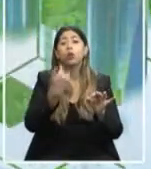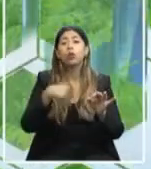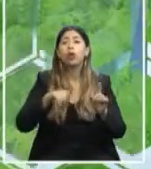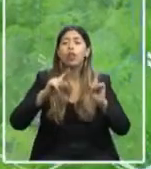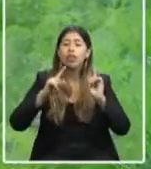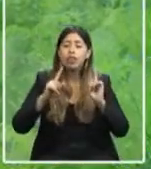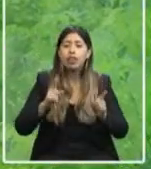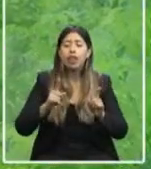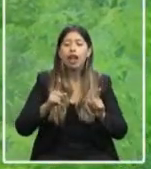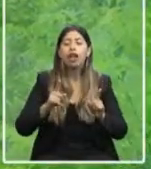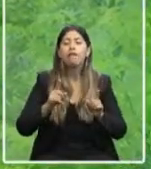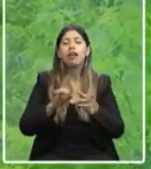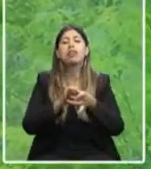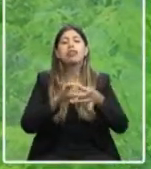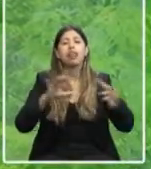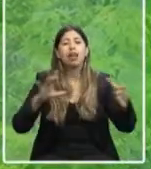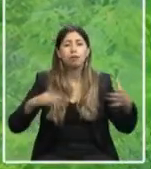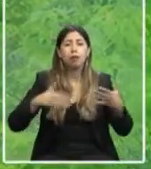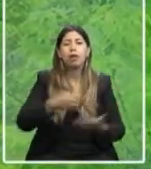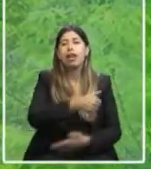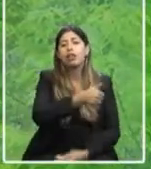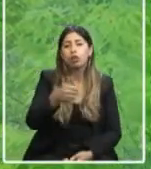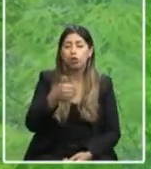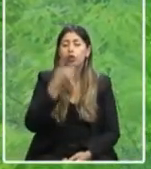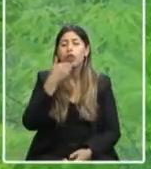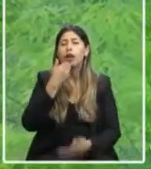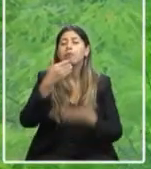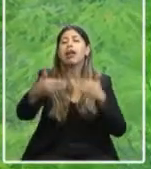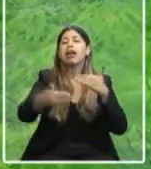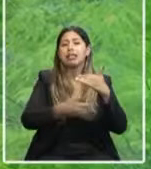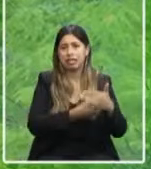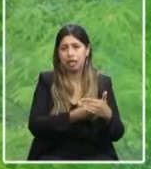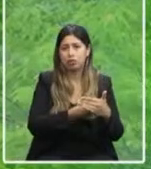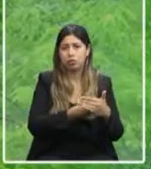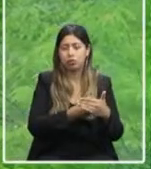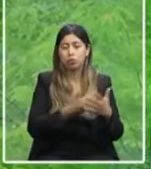que debemos utilizar y dar acceso. Pero